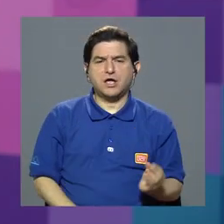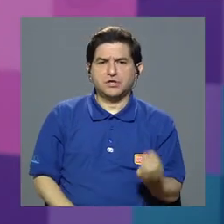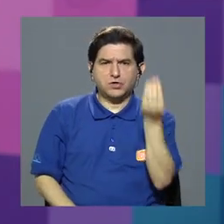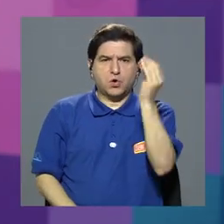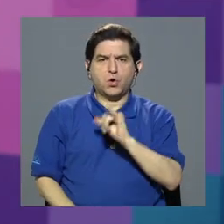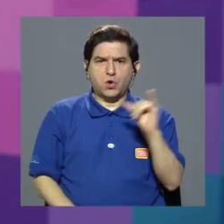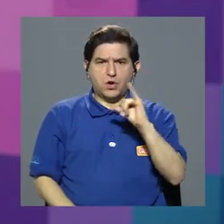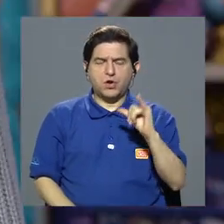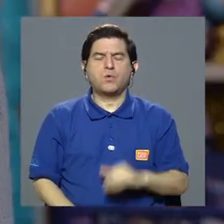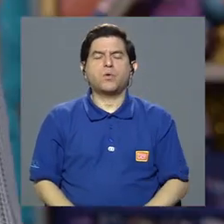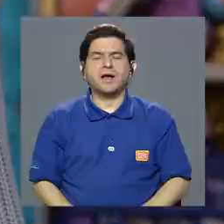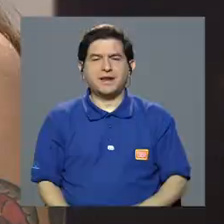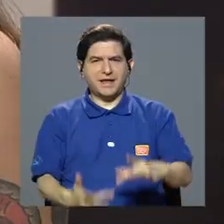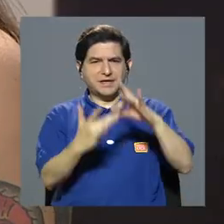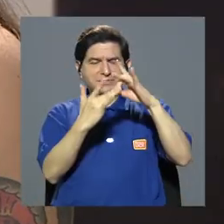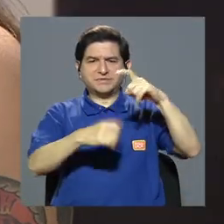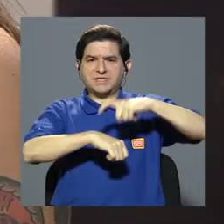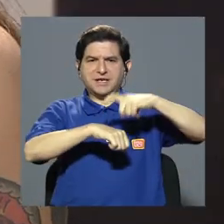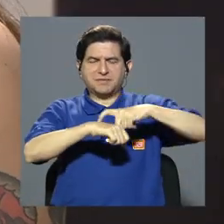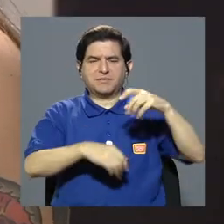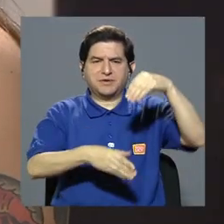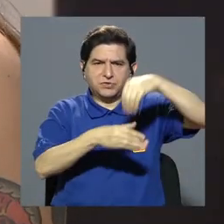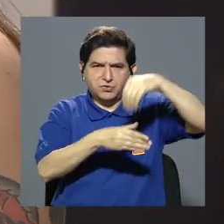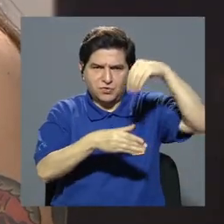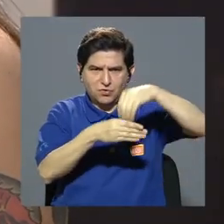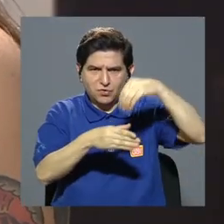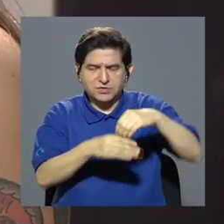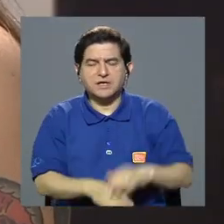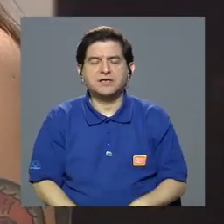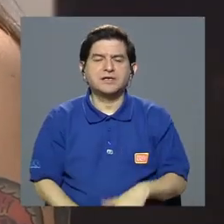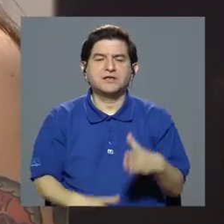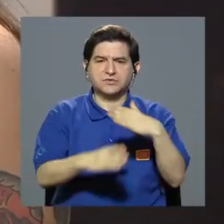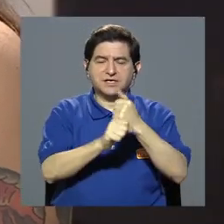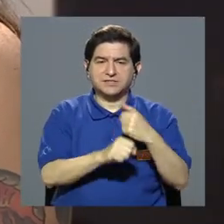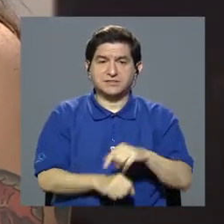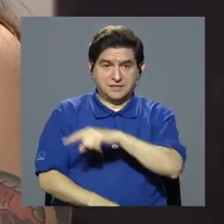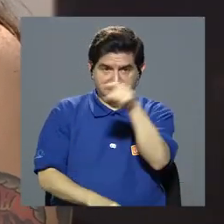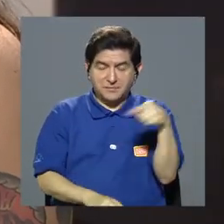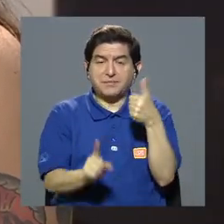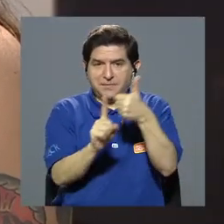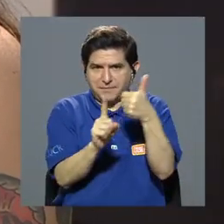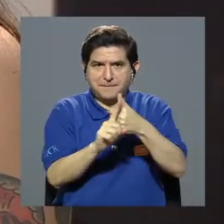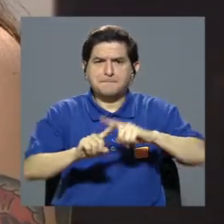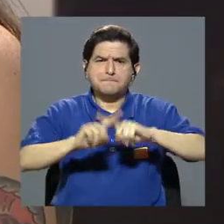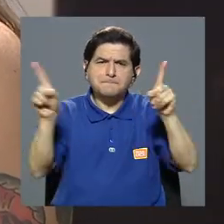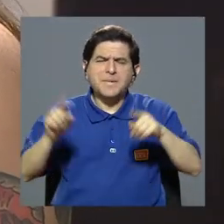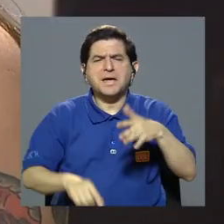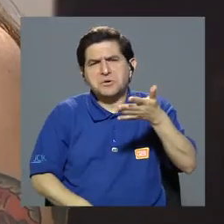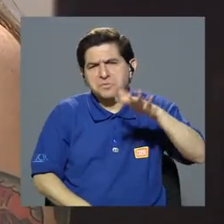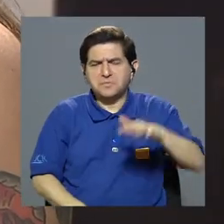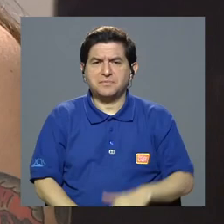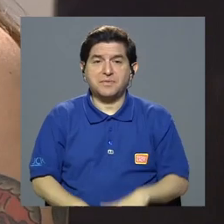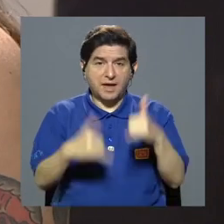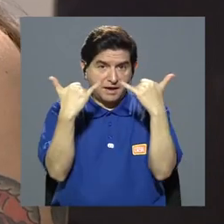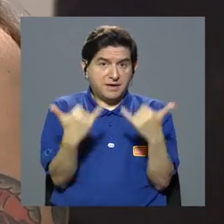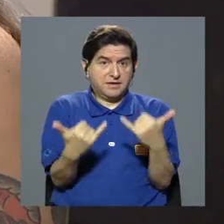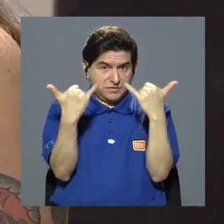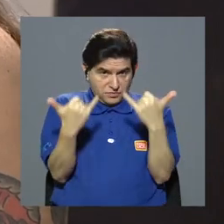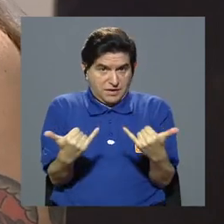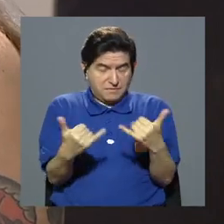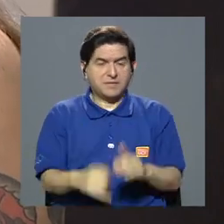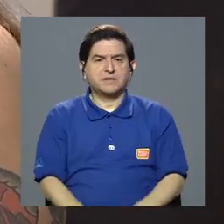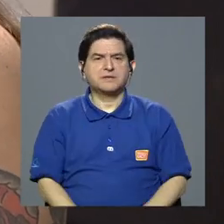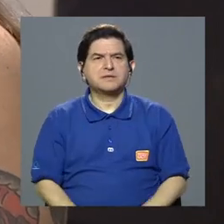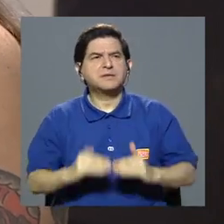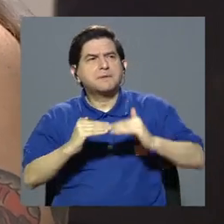estos chicos que también los hacen muy particulares a la hora de generar contenidos para ellos y ellas verdad pero sí más o menos por ahí se ahorita en